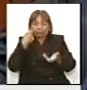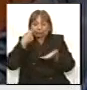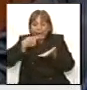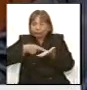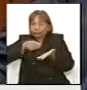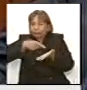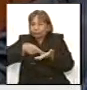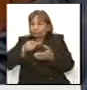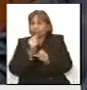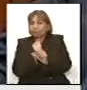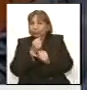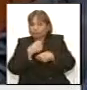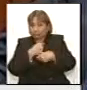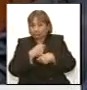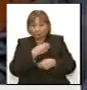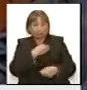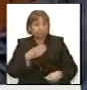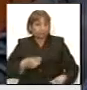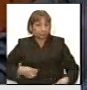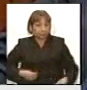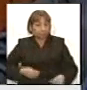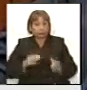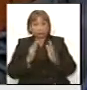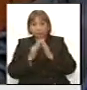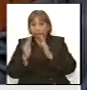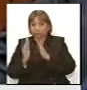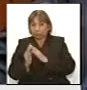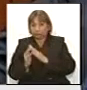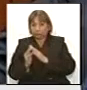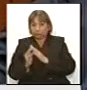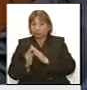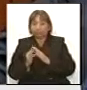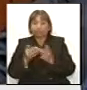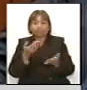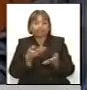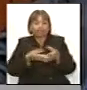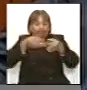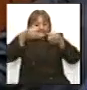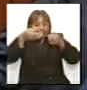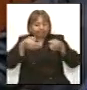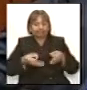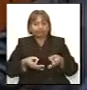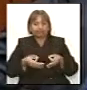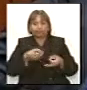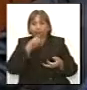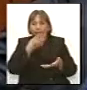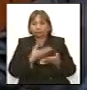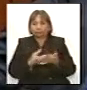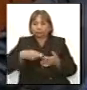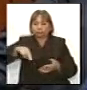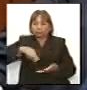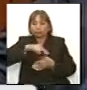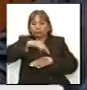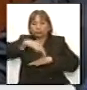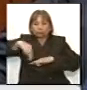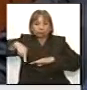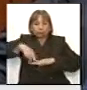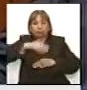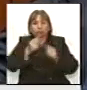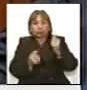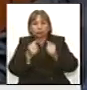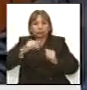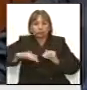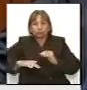obras que realice el Ministerio de Vivienda, Construcción y Saneamiento para asegurar la infraestructura vial y peatonal que faciliten el acceso al